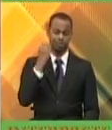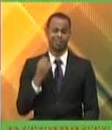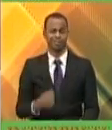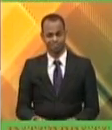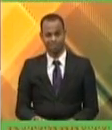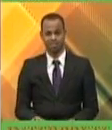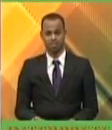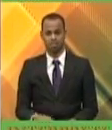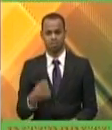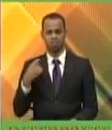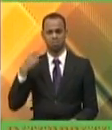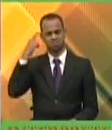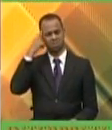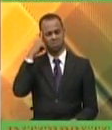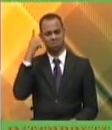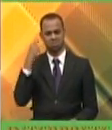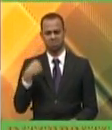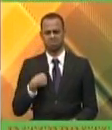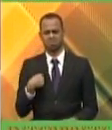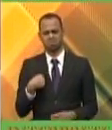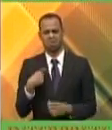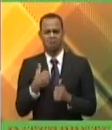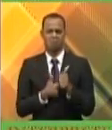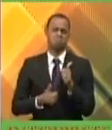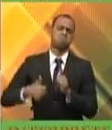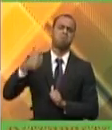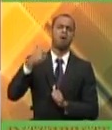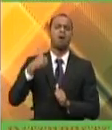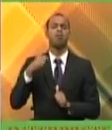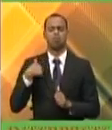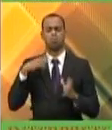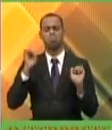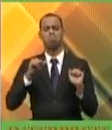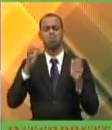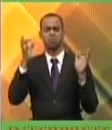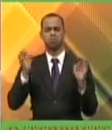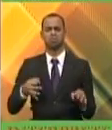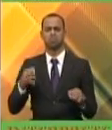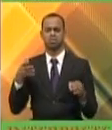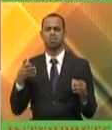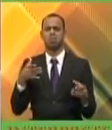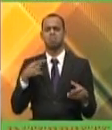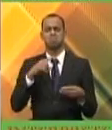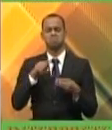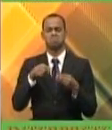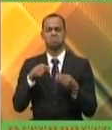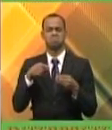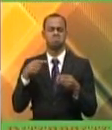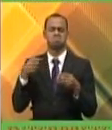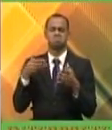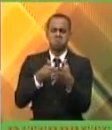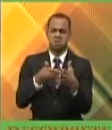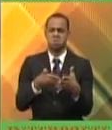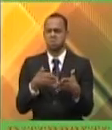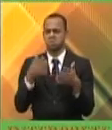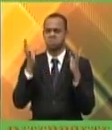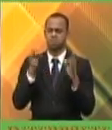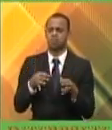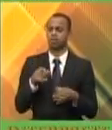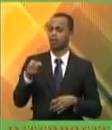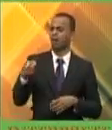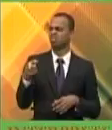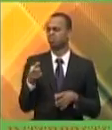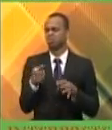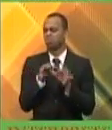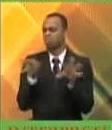tienen poder sobre otros y deciden sobre otro y deciden qué bueno una persona en tales condiciones no me